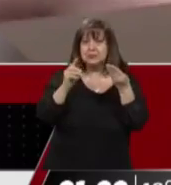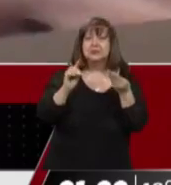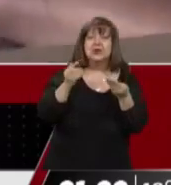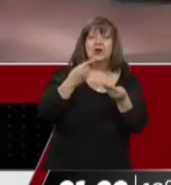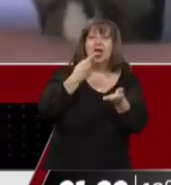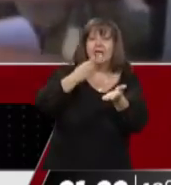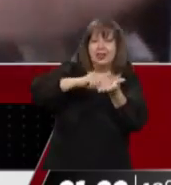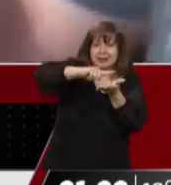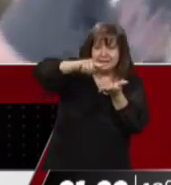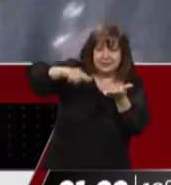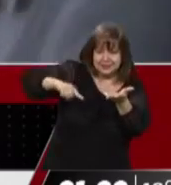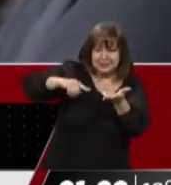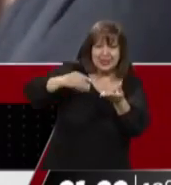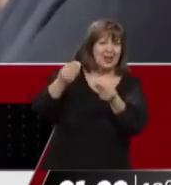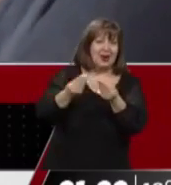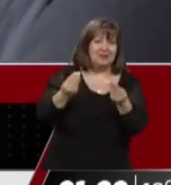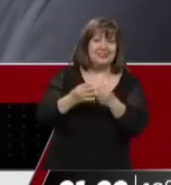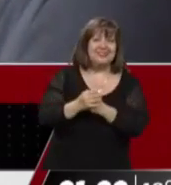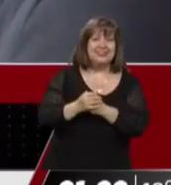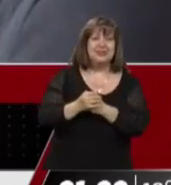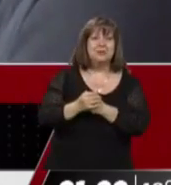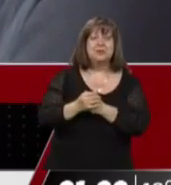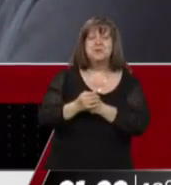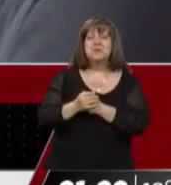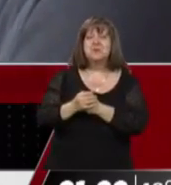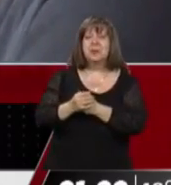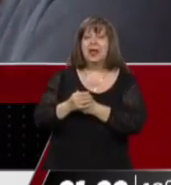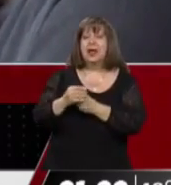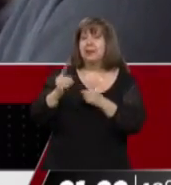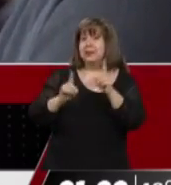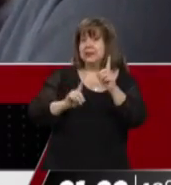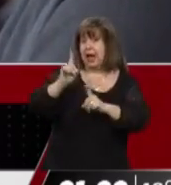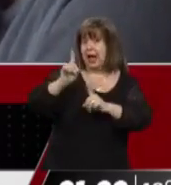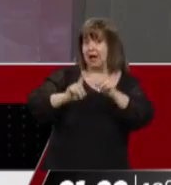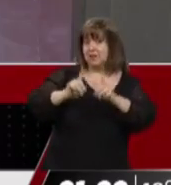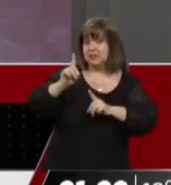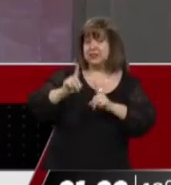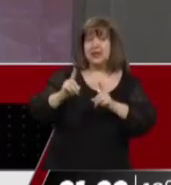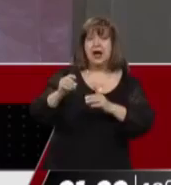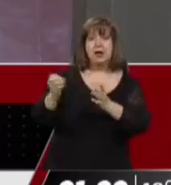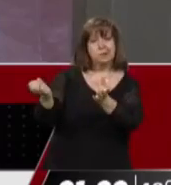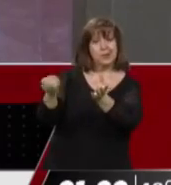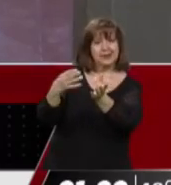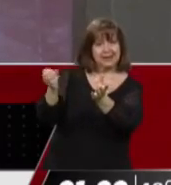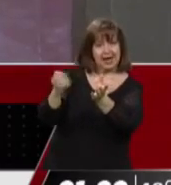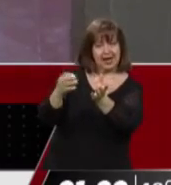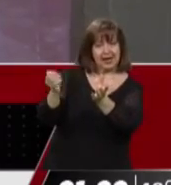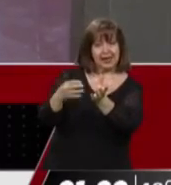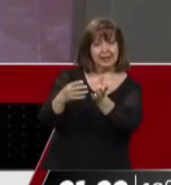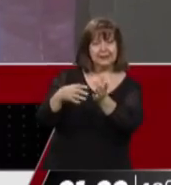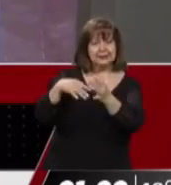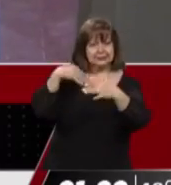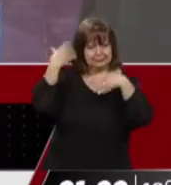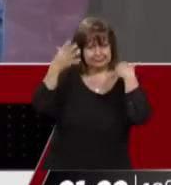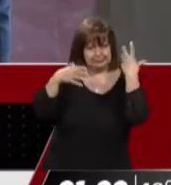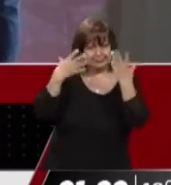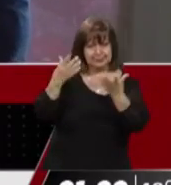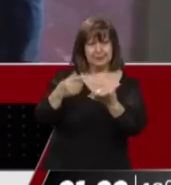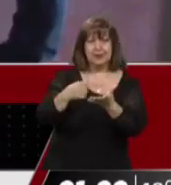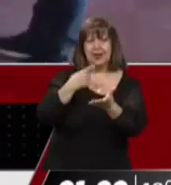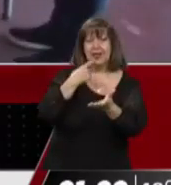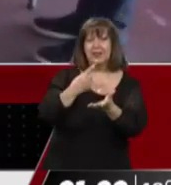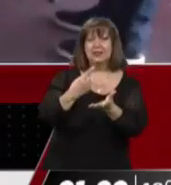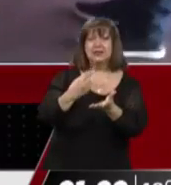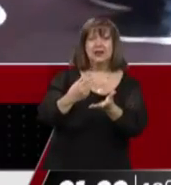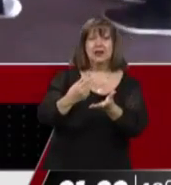que sea más fácil para Acceder al voto sí esto porque hubieron por ahí algunos mensajes Este confusos que hacían referencia